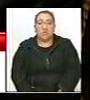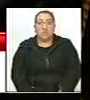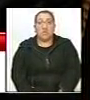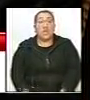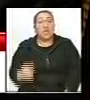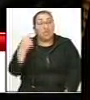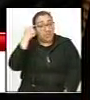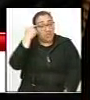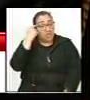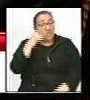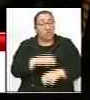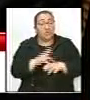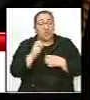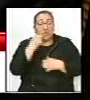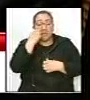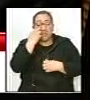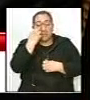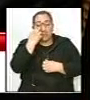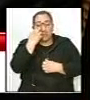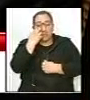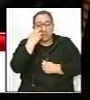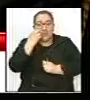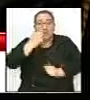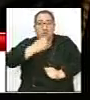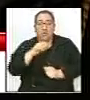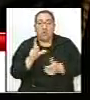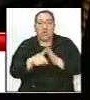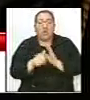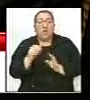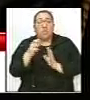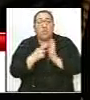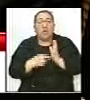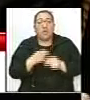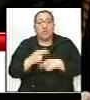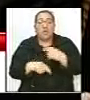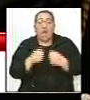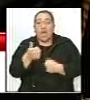quería hablar sobre el tema del Programa Nacional de Comer Pescado. Quería preguntarle, señor ministro, ¿cuál es